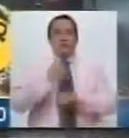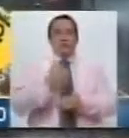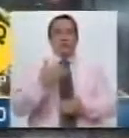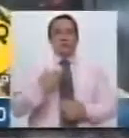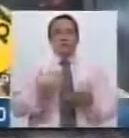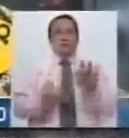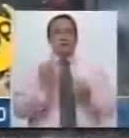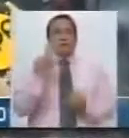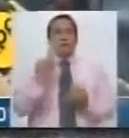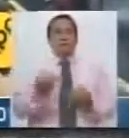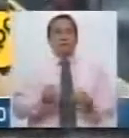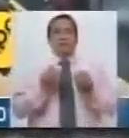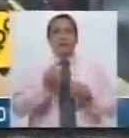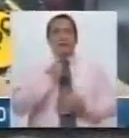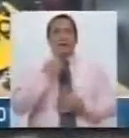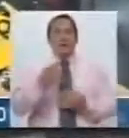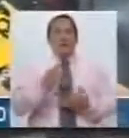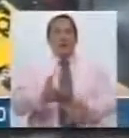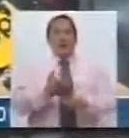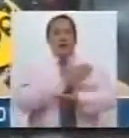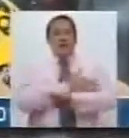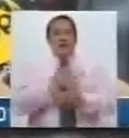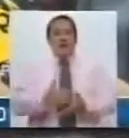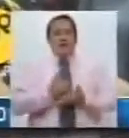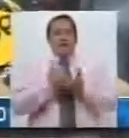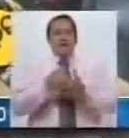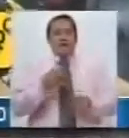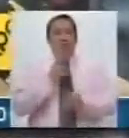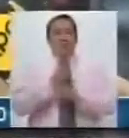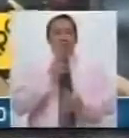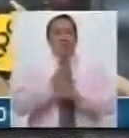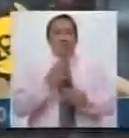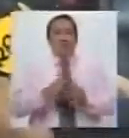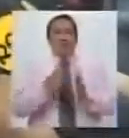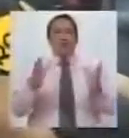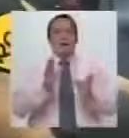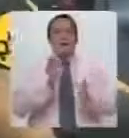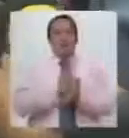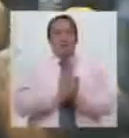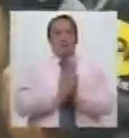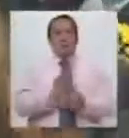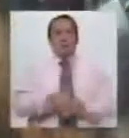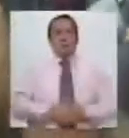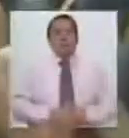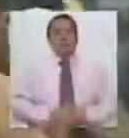13. Porque eso te previene y ya tú tienes mayor seguridad de afrontarlo.